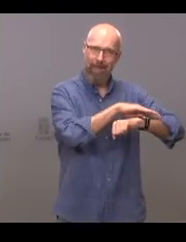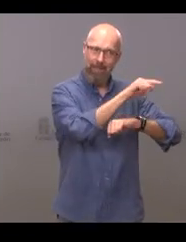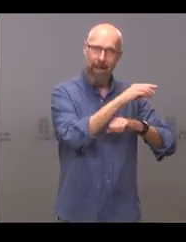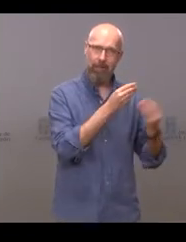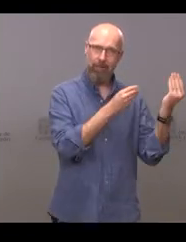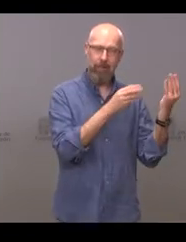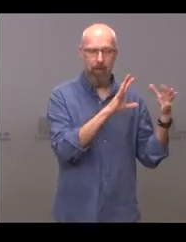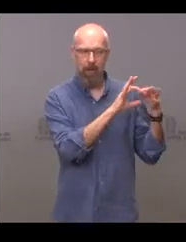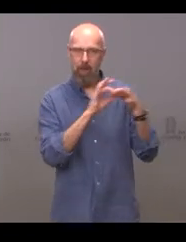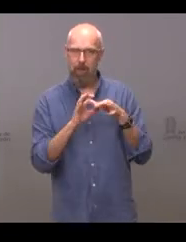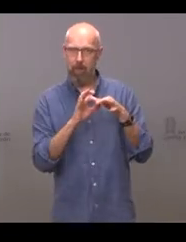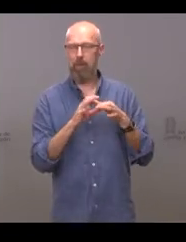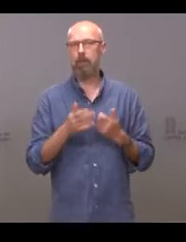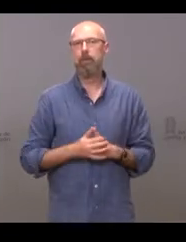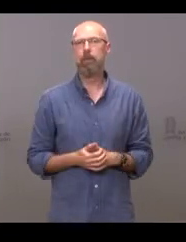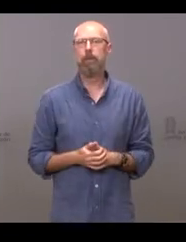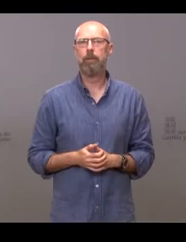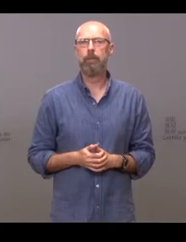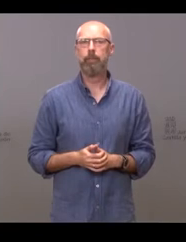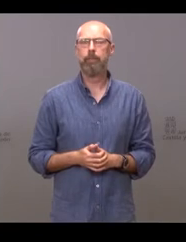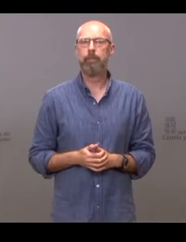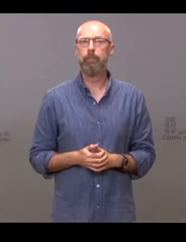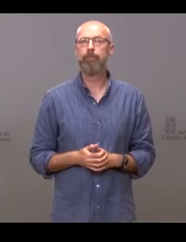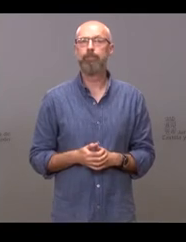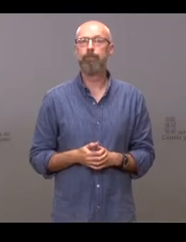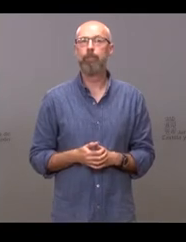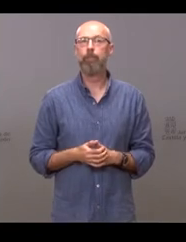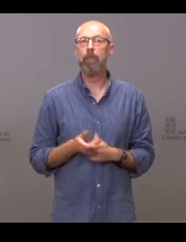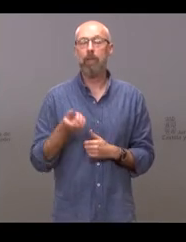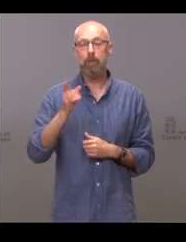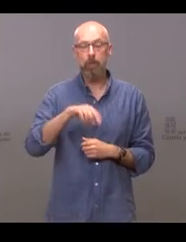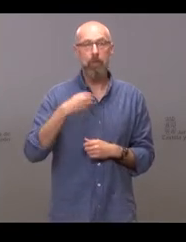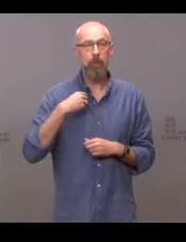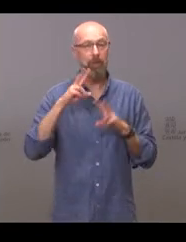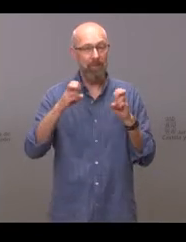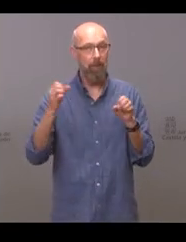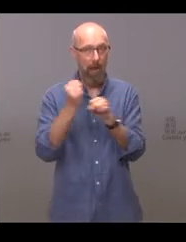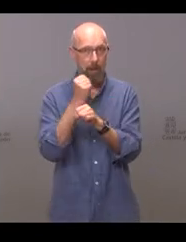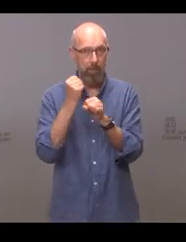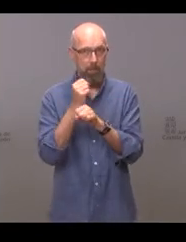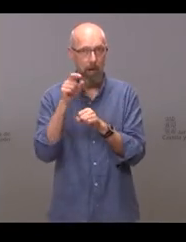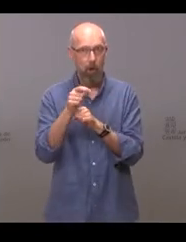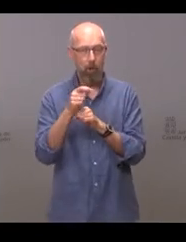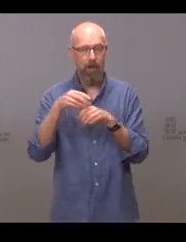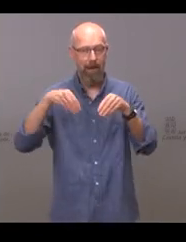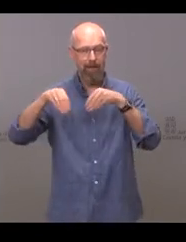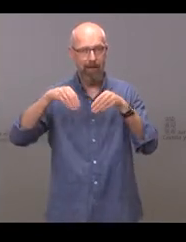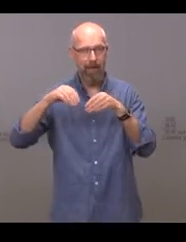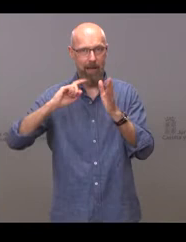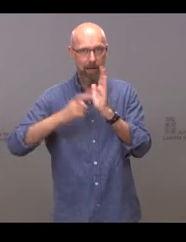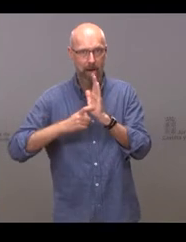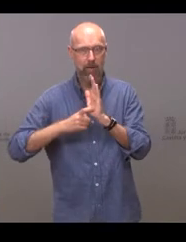proyecta a lo público y luego lo que es la estrategia integrada empleo todo tiene una estrategia integrada de empleo